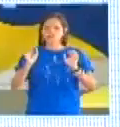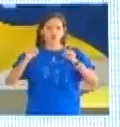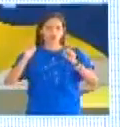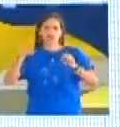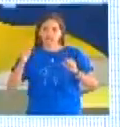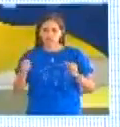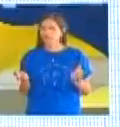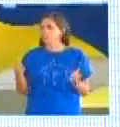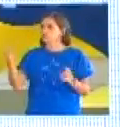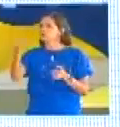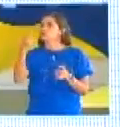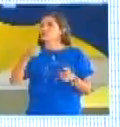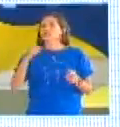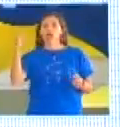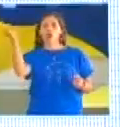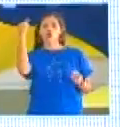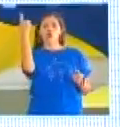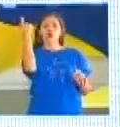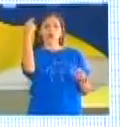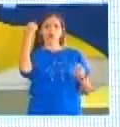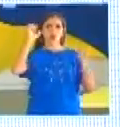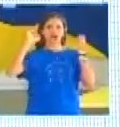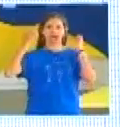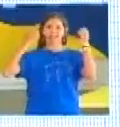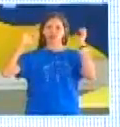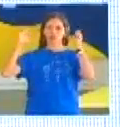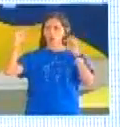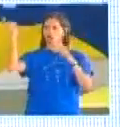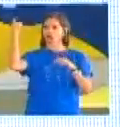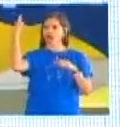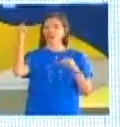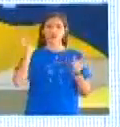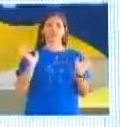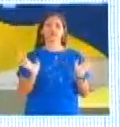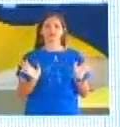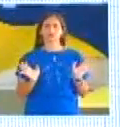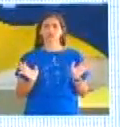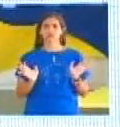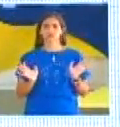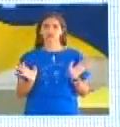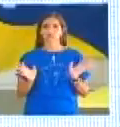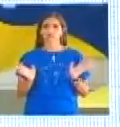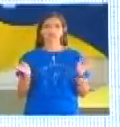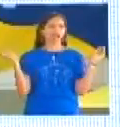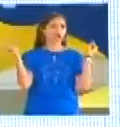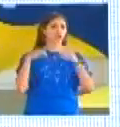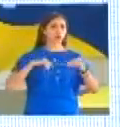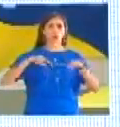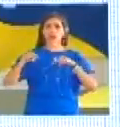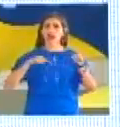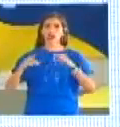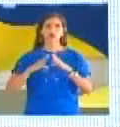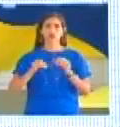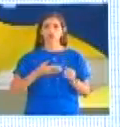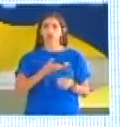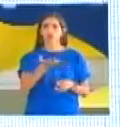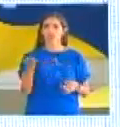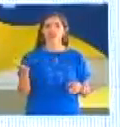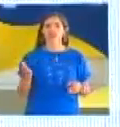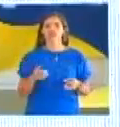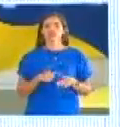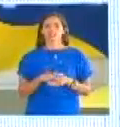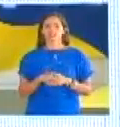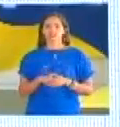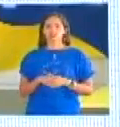mototaxi, la ambulancia. Bueno, hay que coordinar todo eso, los equipos de apoyo